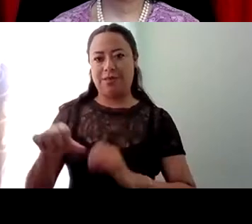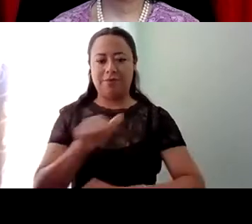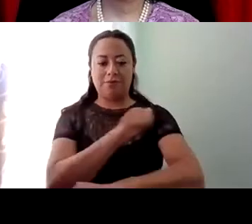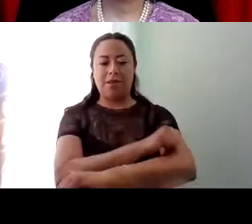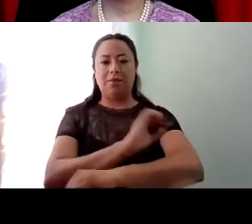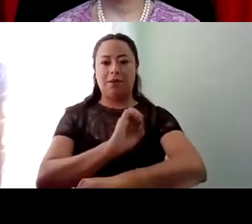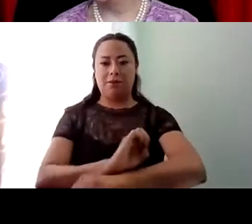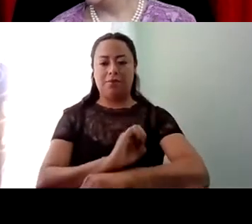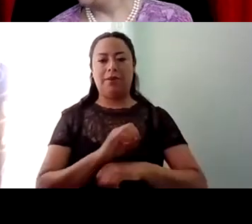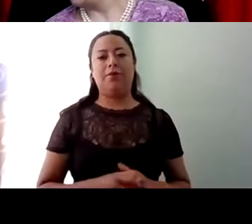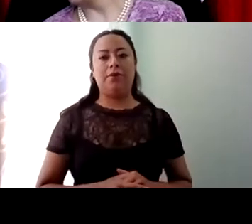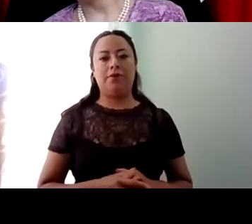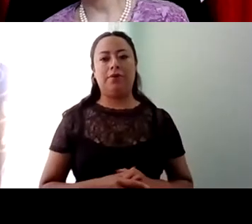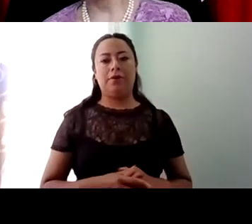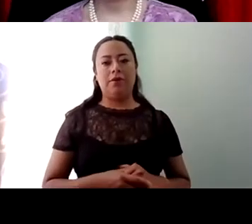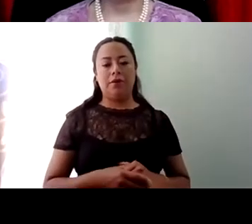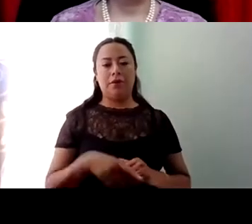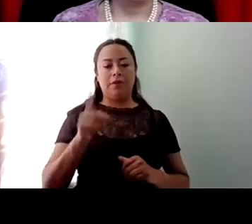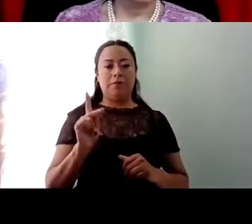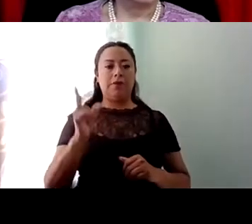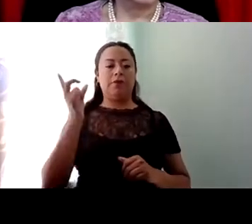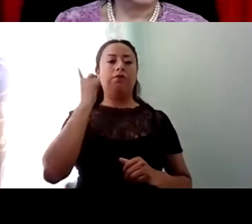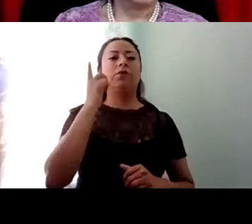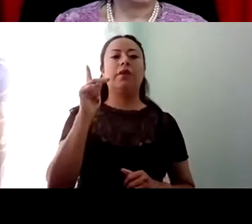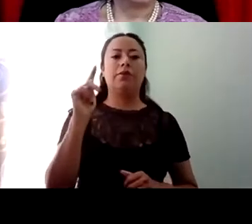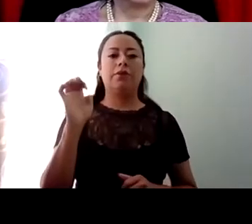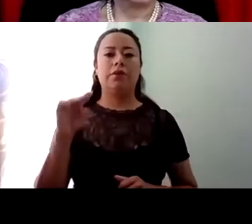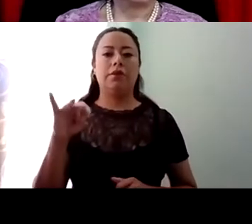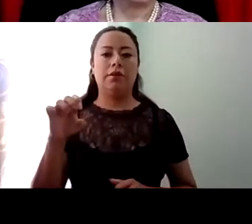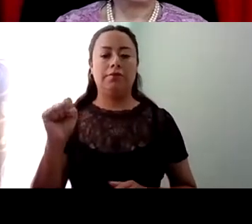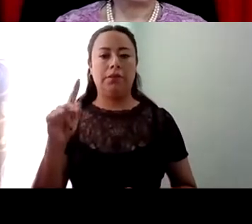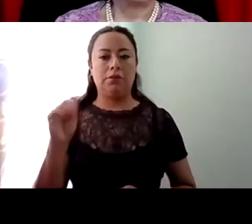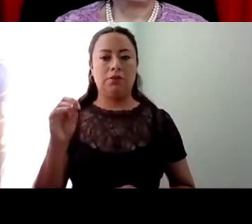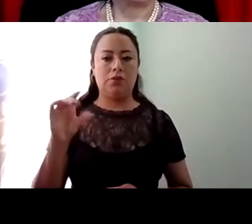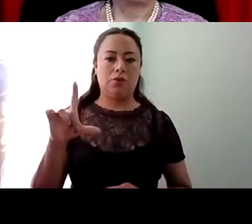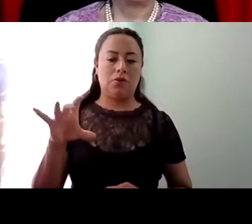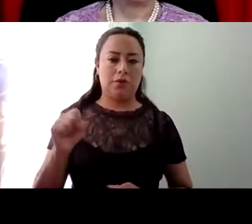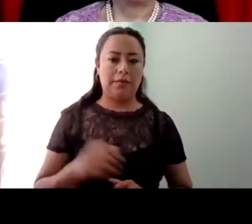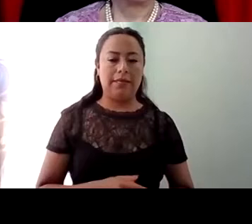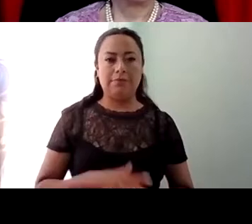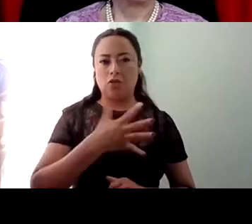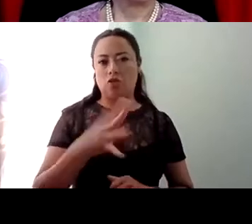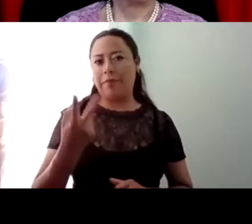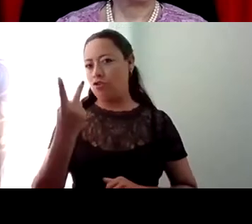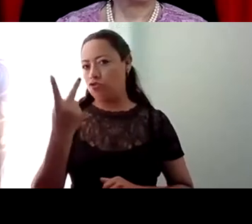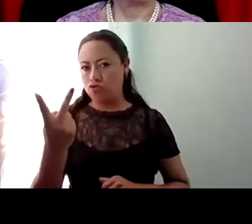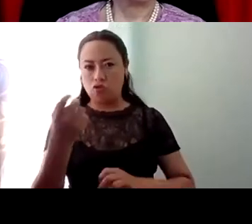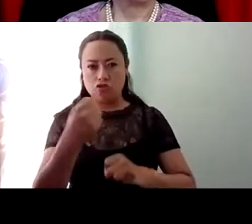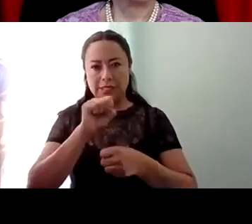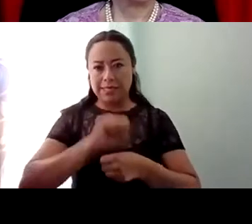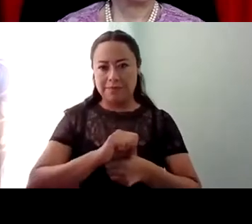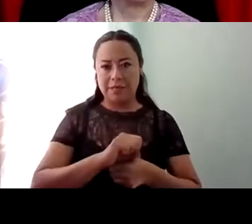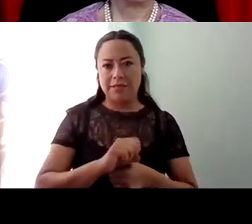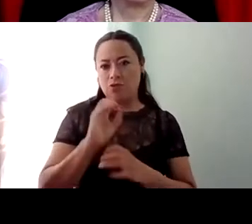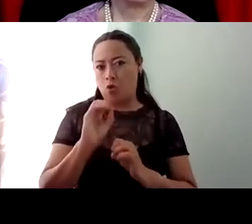comentando ahorita el diputado Temístocles que hace un par de semanas, y si no es que será un